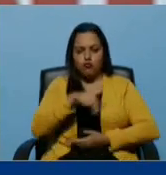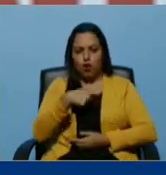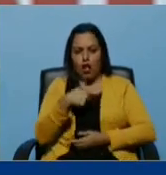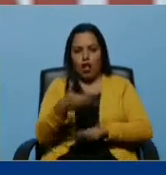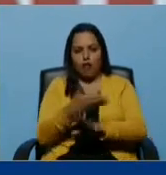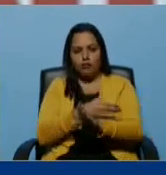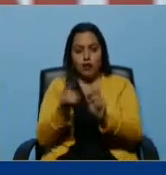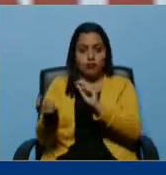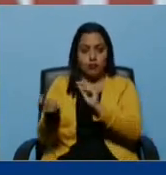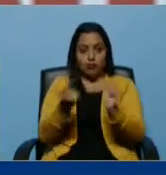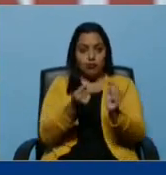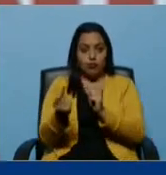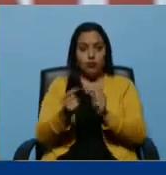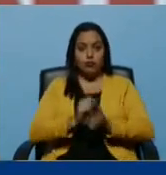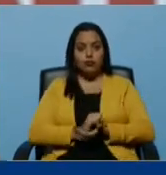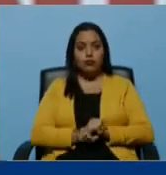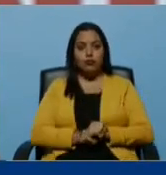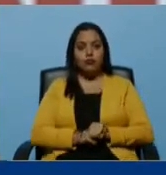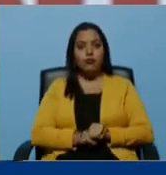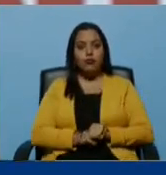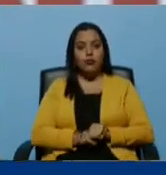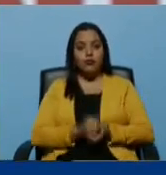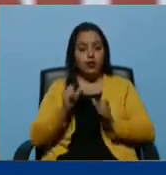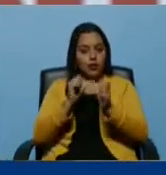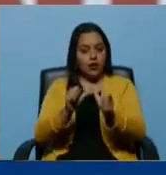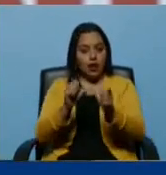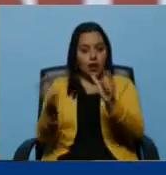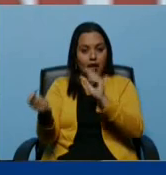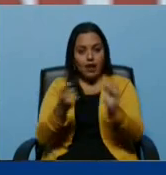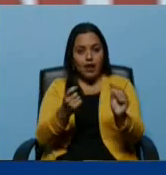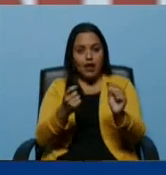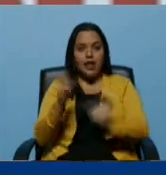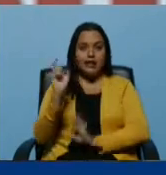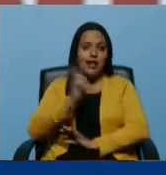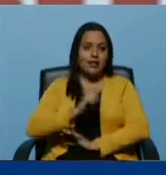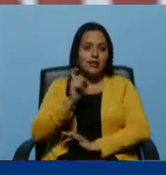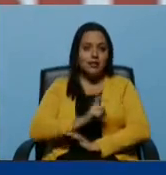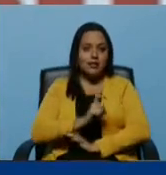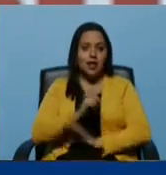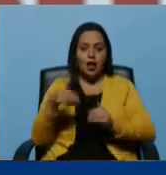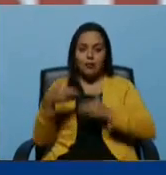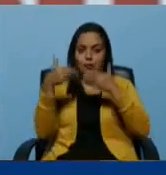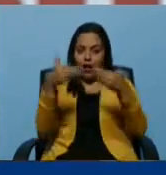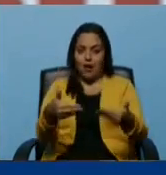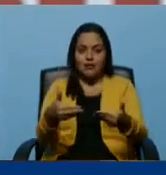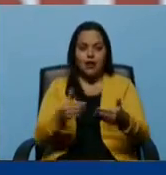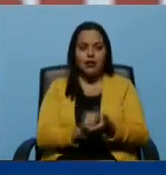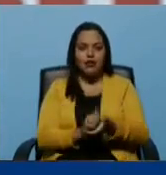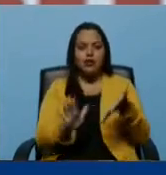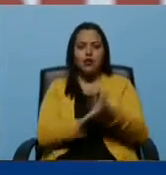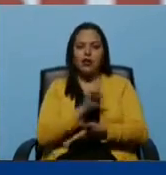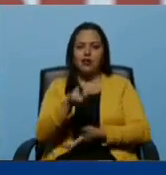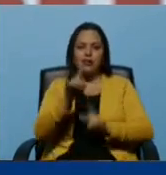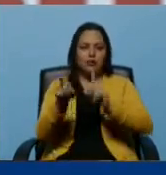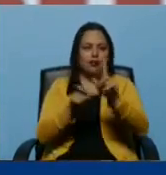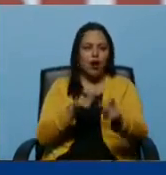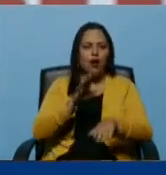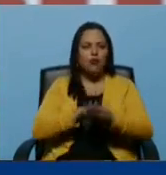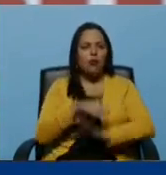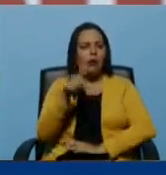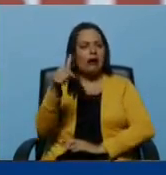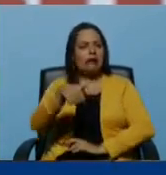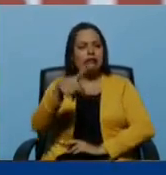conversamos, lo veníamos conversando, la necesidad de ir un poco más allá en esta consulta, porque aquí se ha